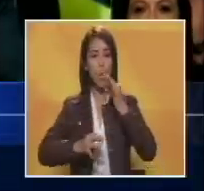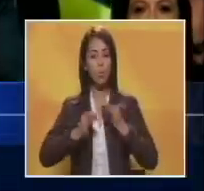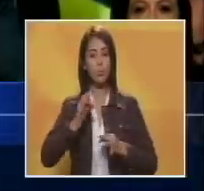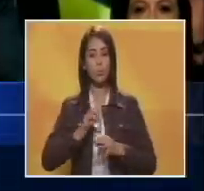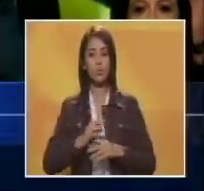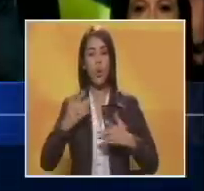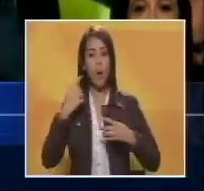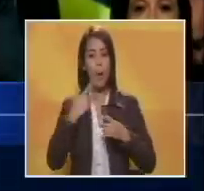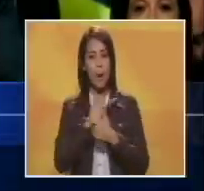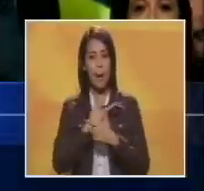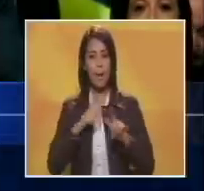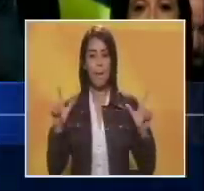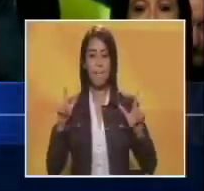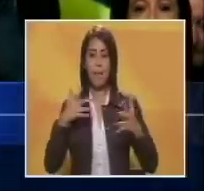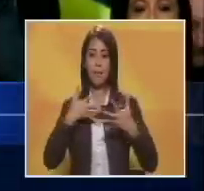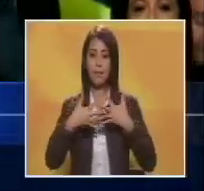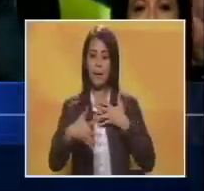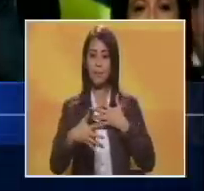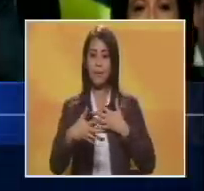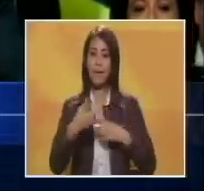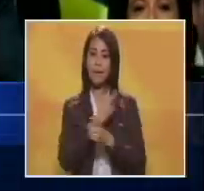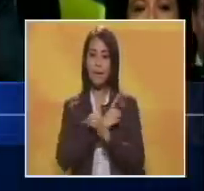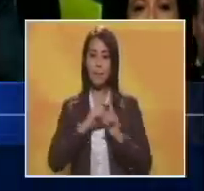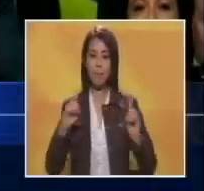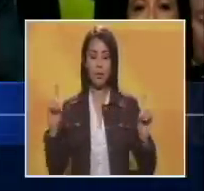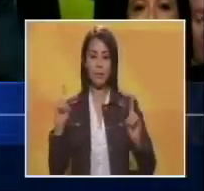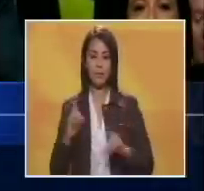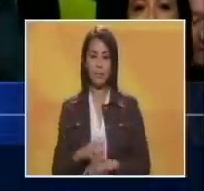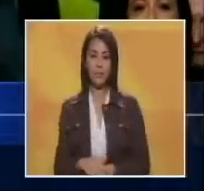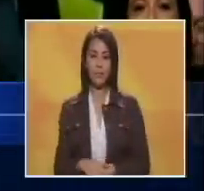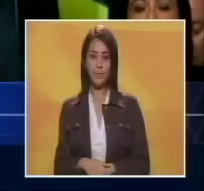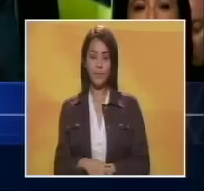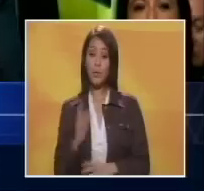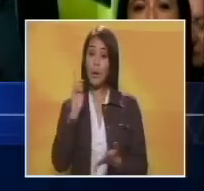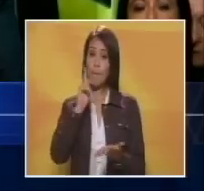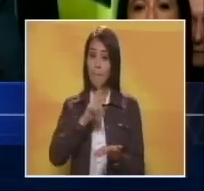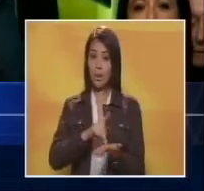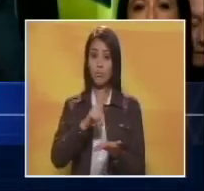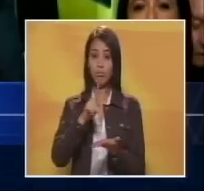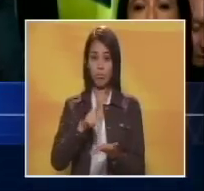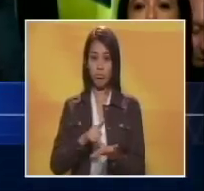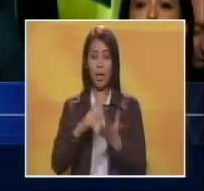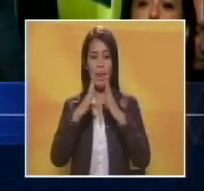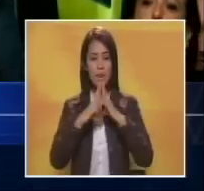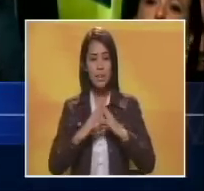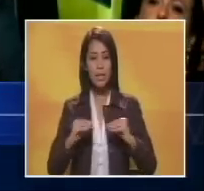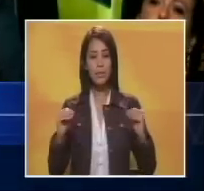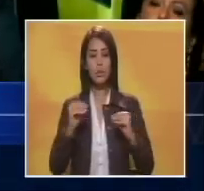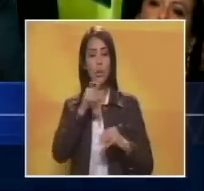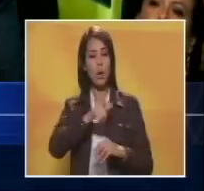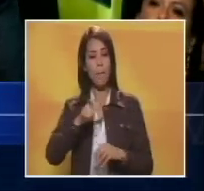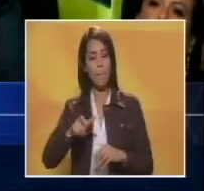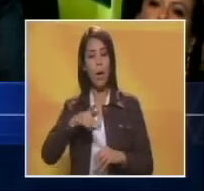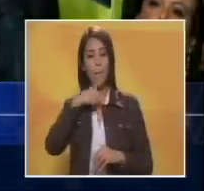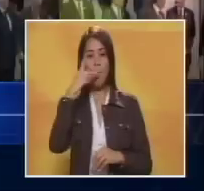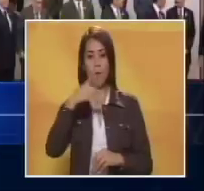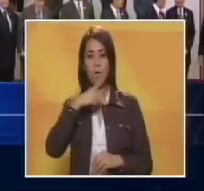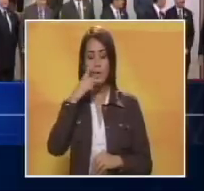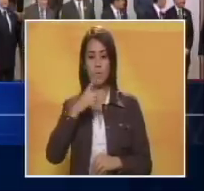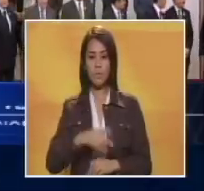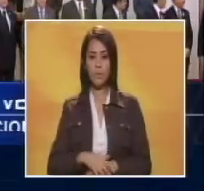justo, libre, transparente, democrático, con la participación de todos los actores